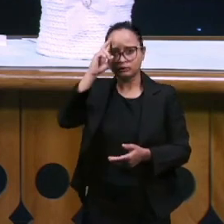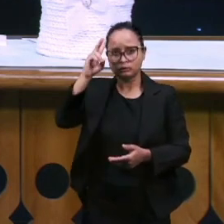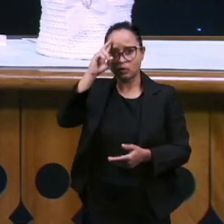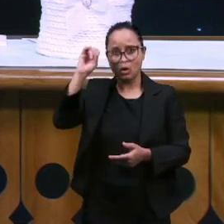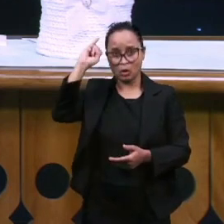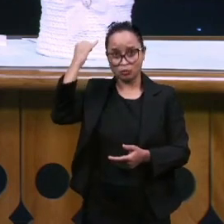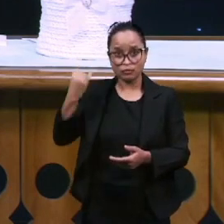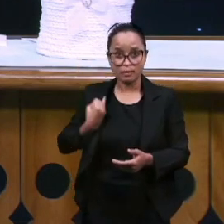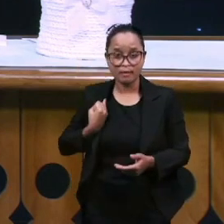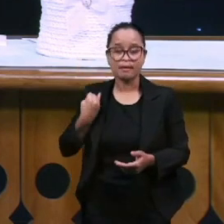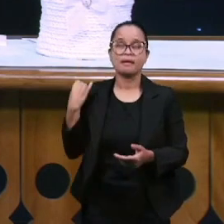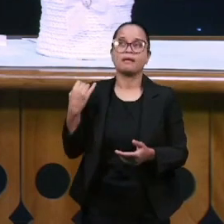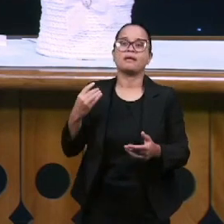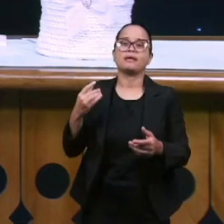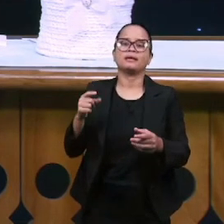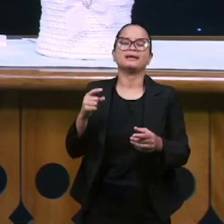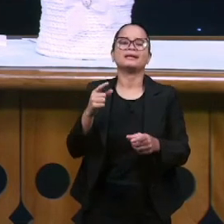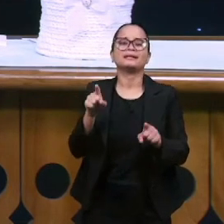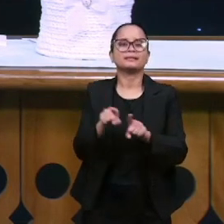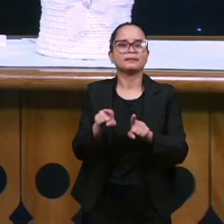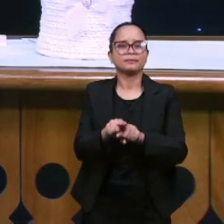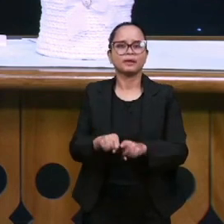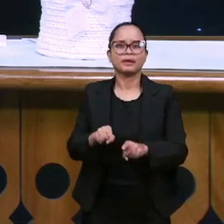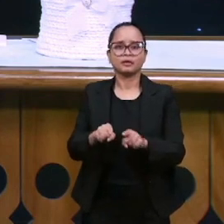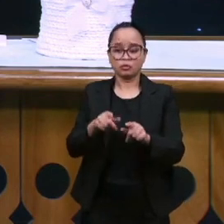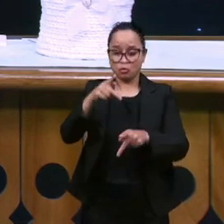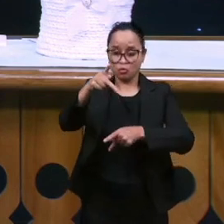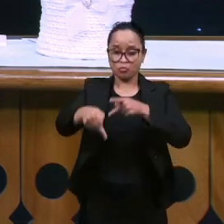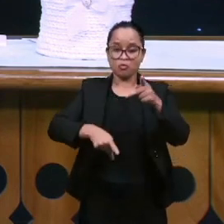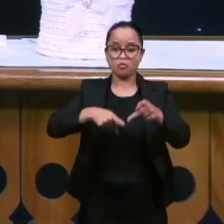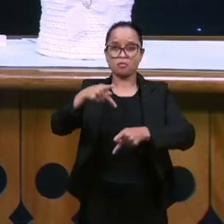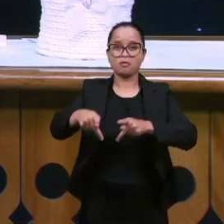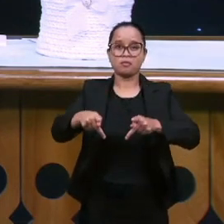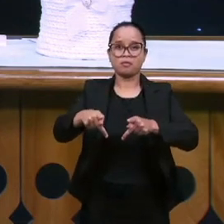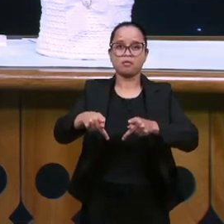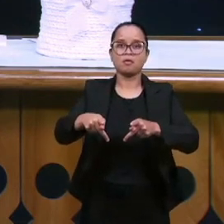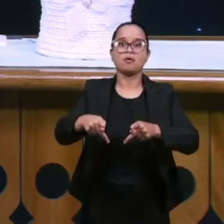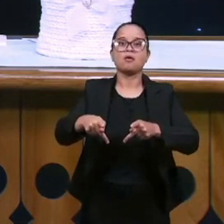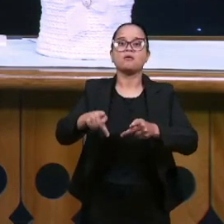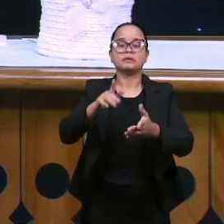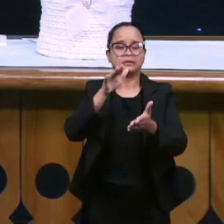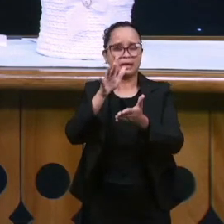caso también, como estamos hablando aquí, de la salida del pueblo por el Mar Rojo.